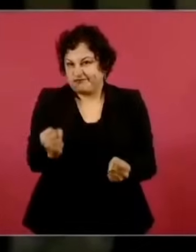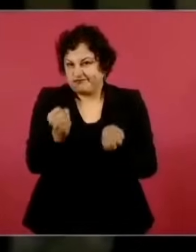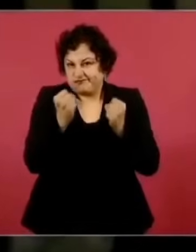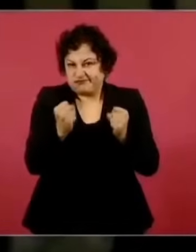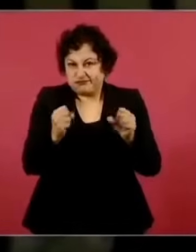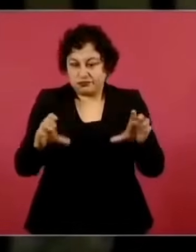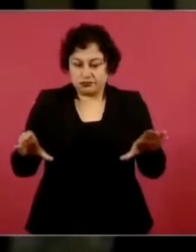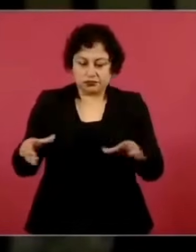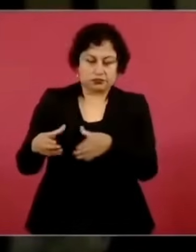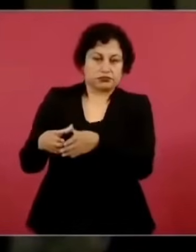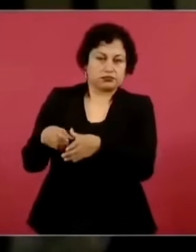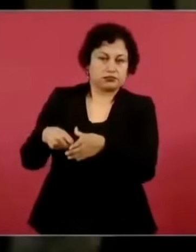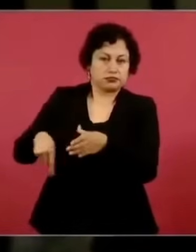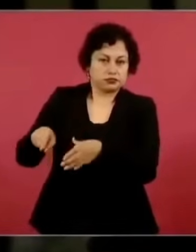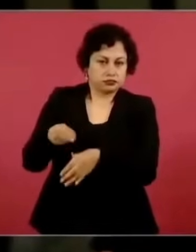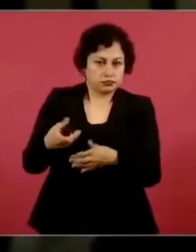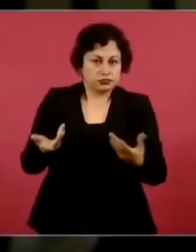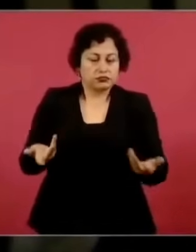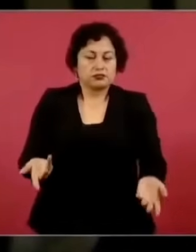Imagínense,